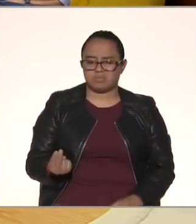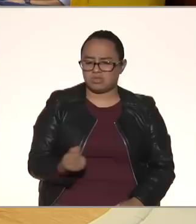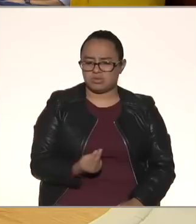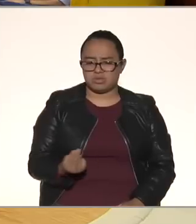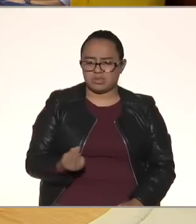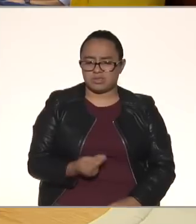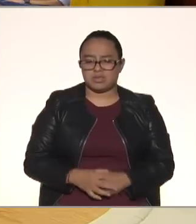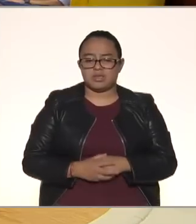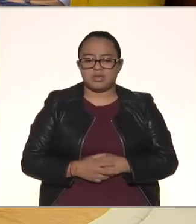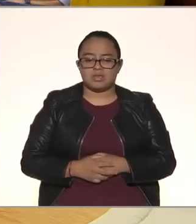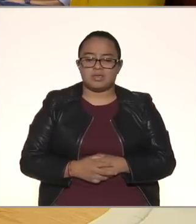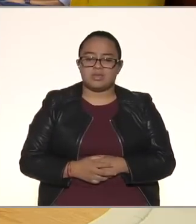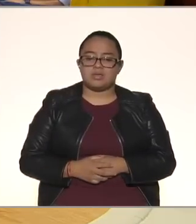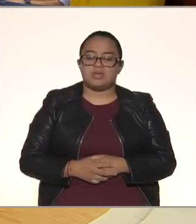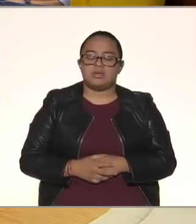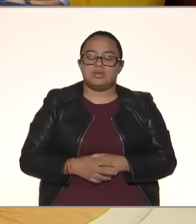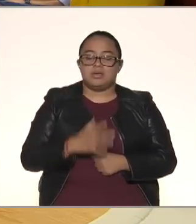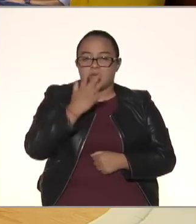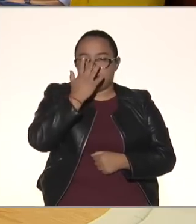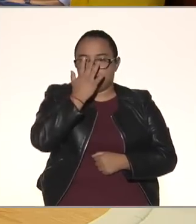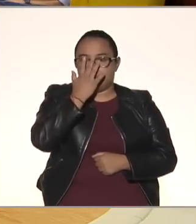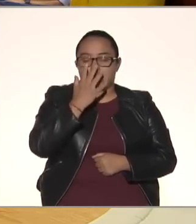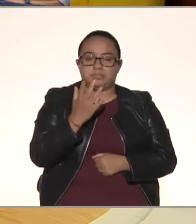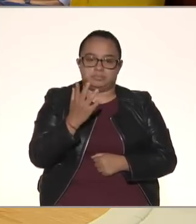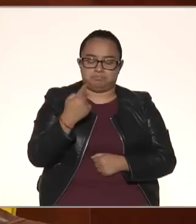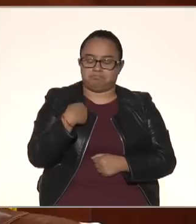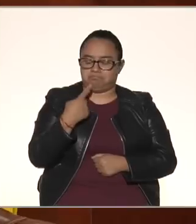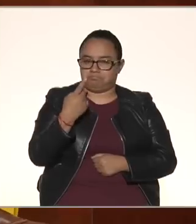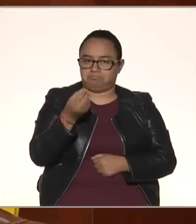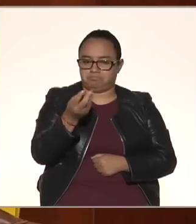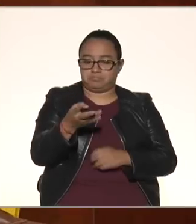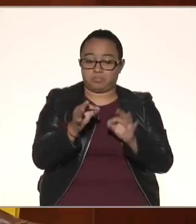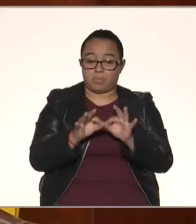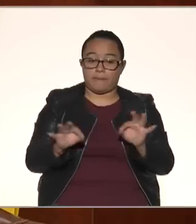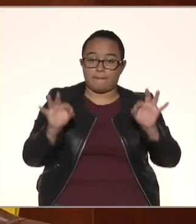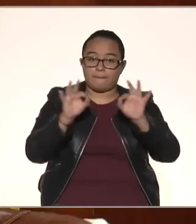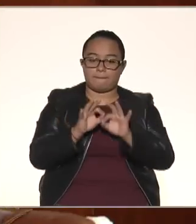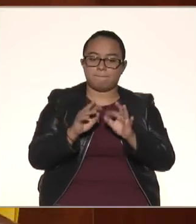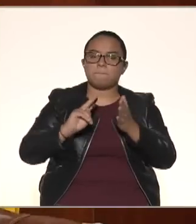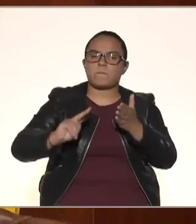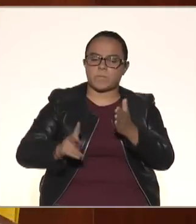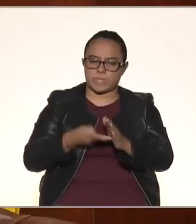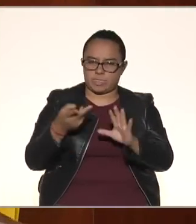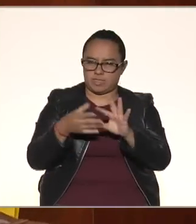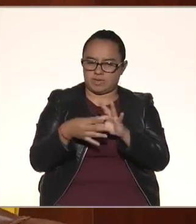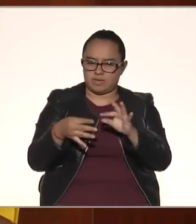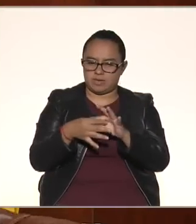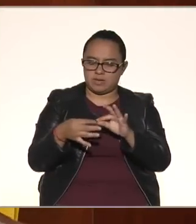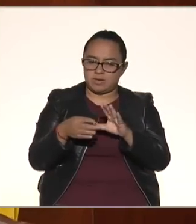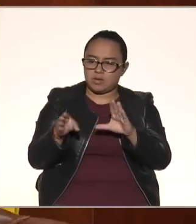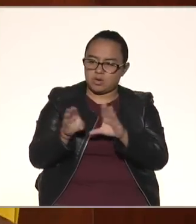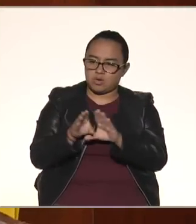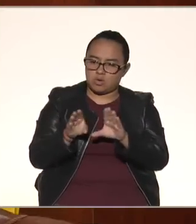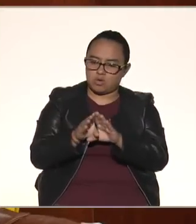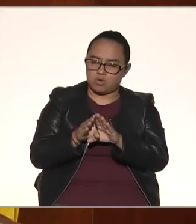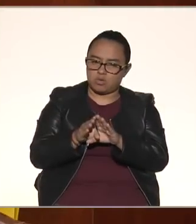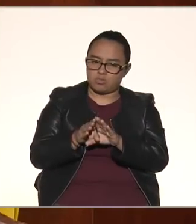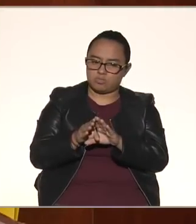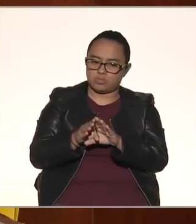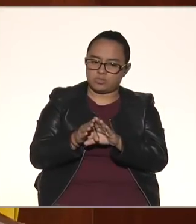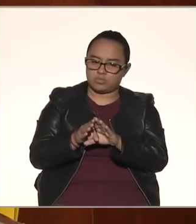sí, aquí serviría una perspectiva importante, nuevamente apelando al modelo de semiología,